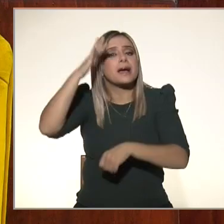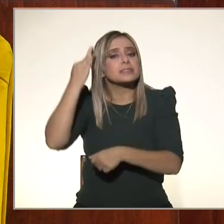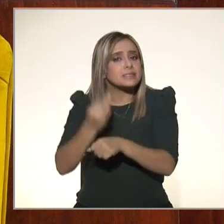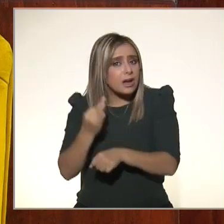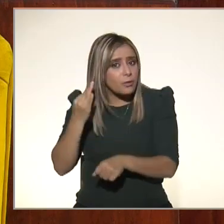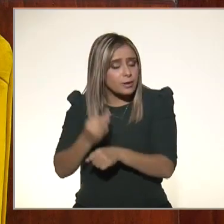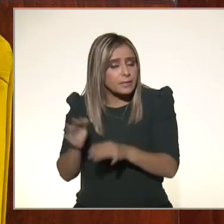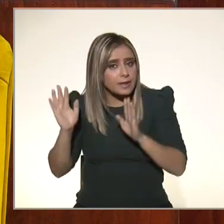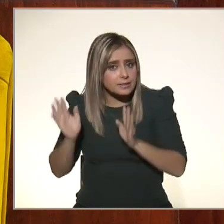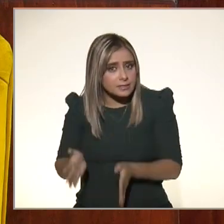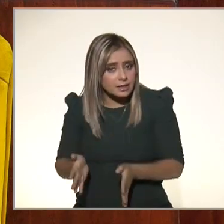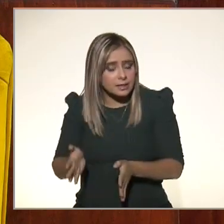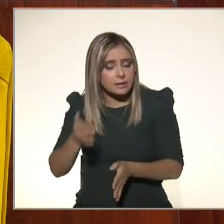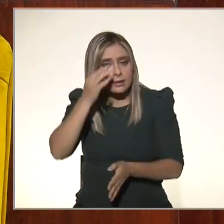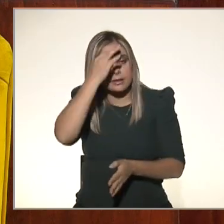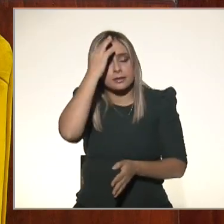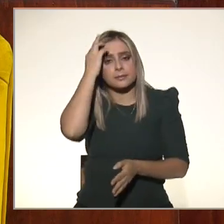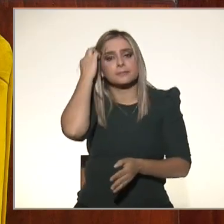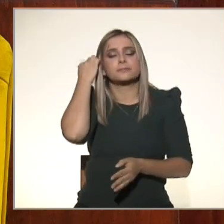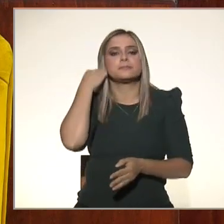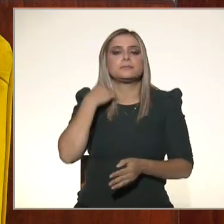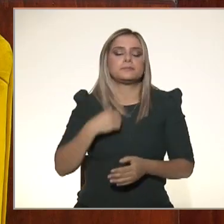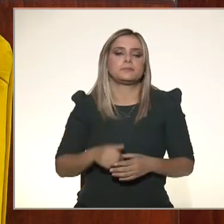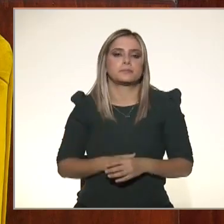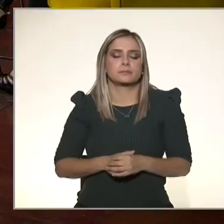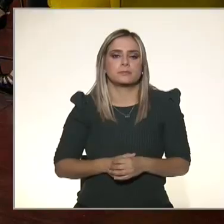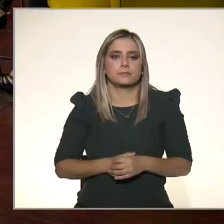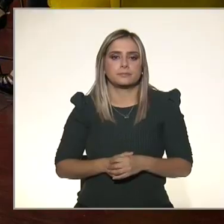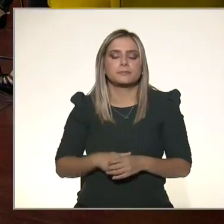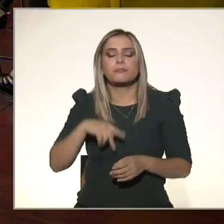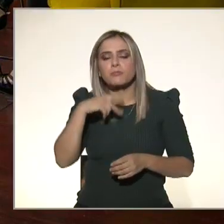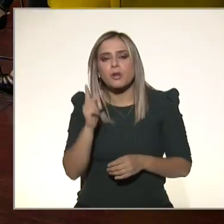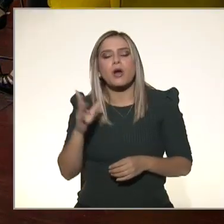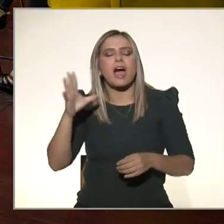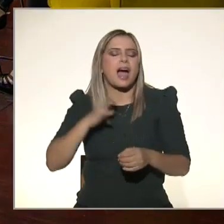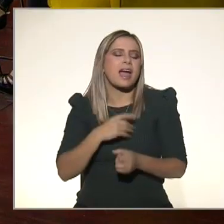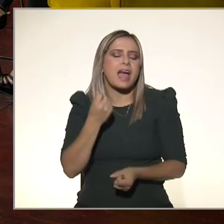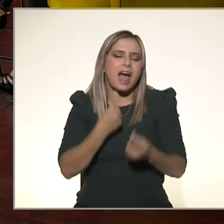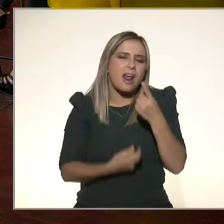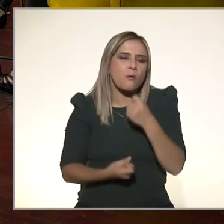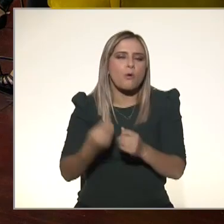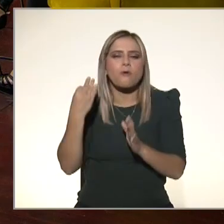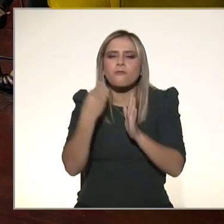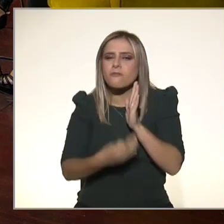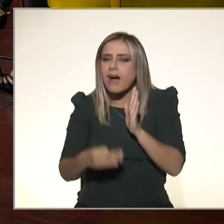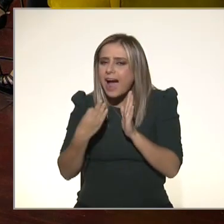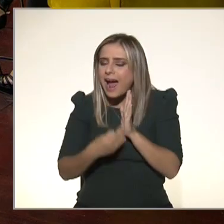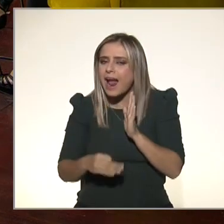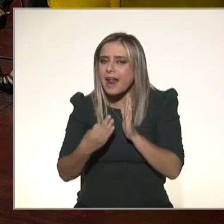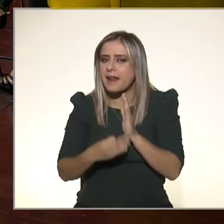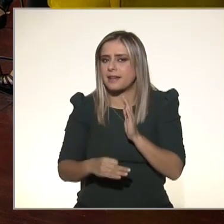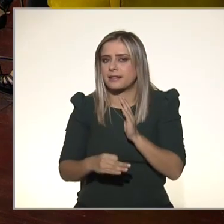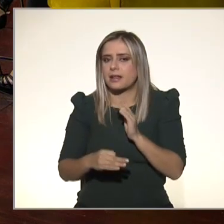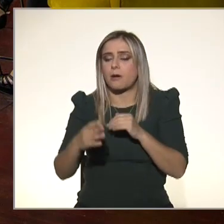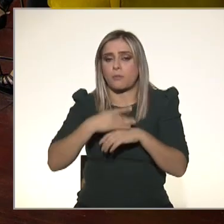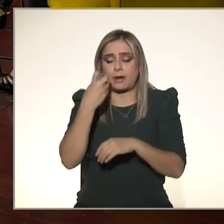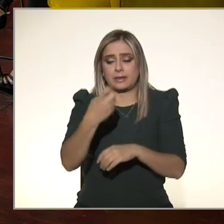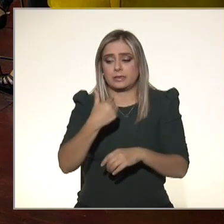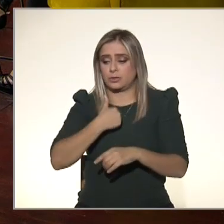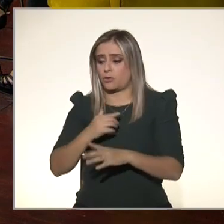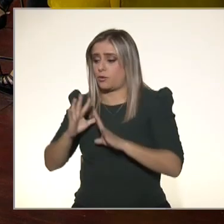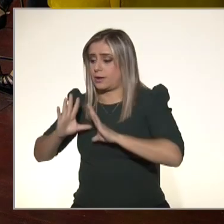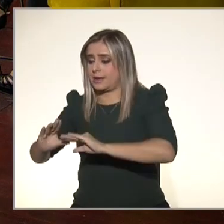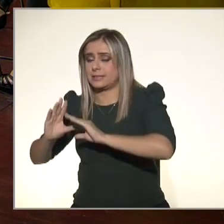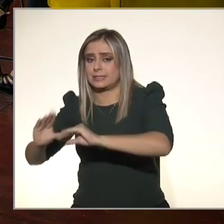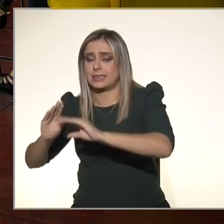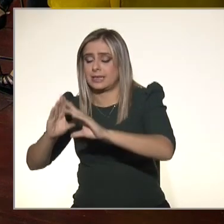para que no se logre concretar, digamos, asentar bien, es que no necesariamente quienes imparten estas materias o